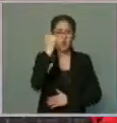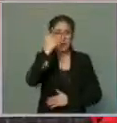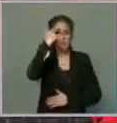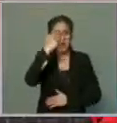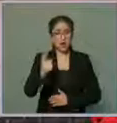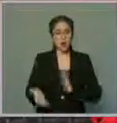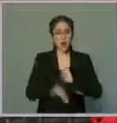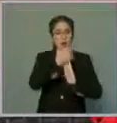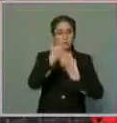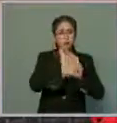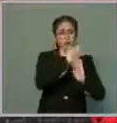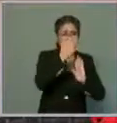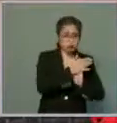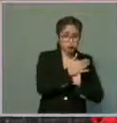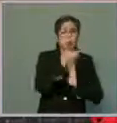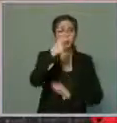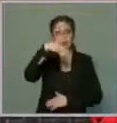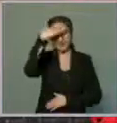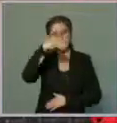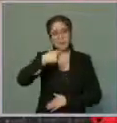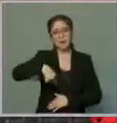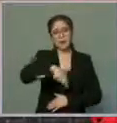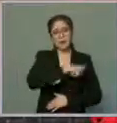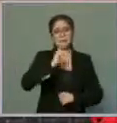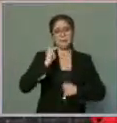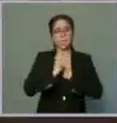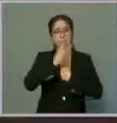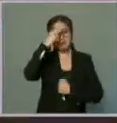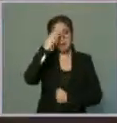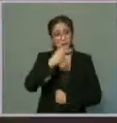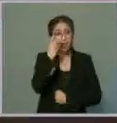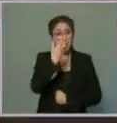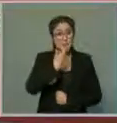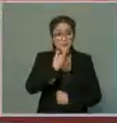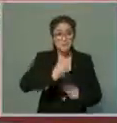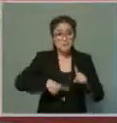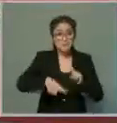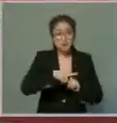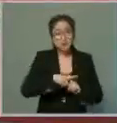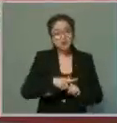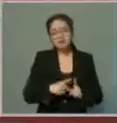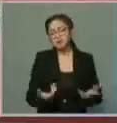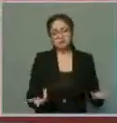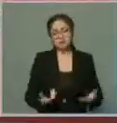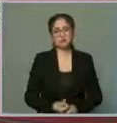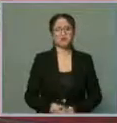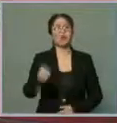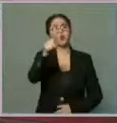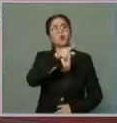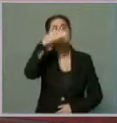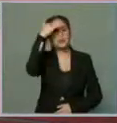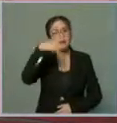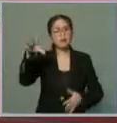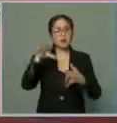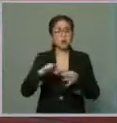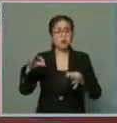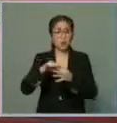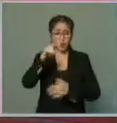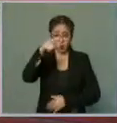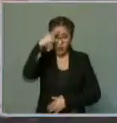para México, no es algo positivo, pero... Claro, pero es algo que ha estado sonando desde entonces. ¿Tú crees que el Congreso se lo vaya a